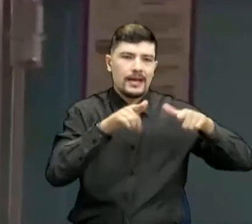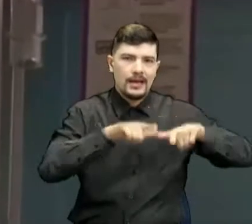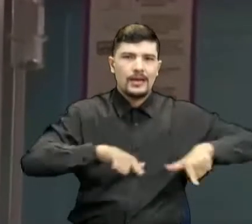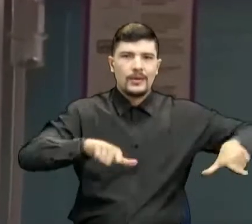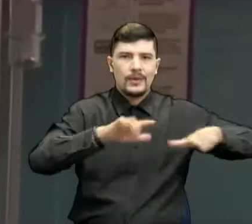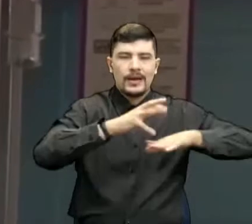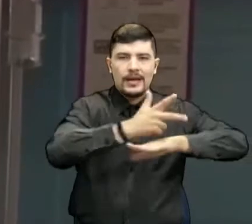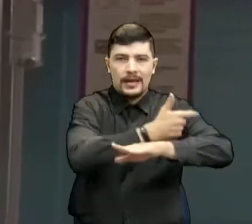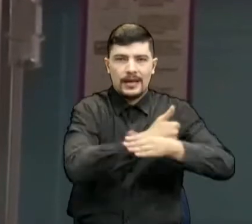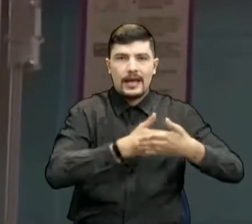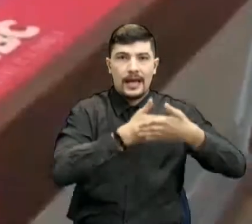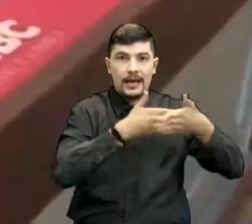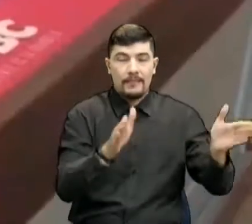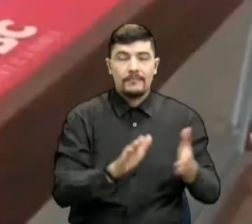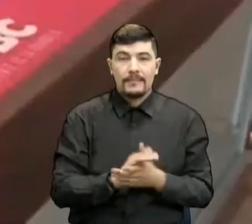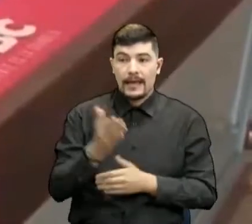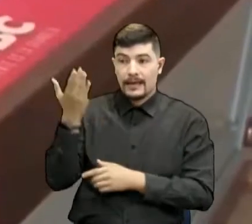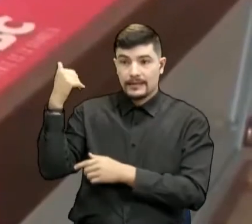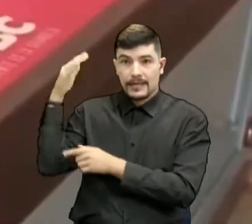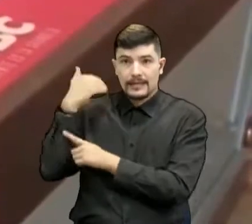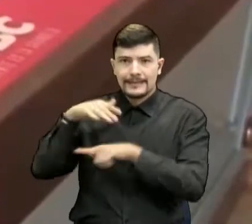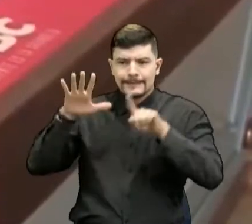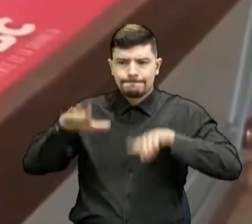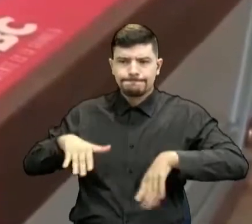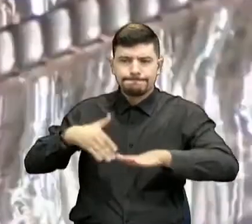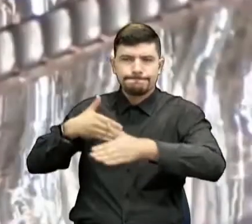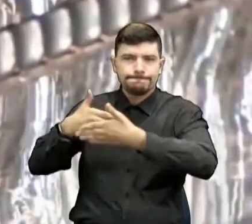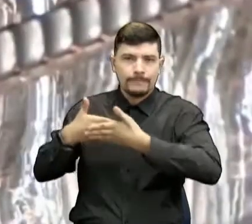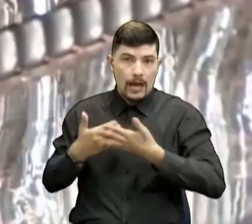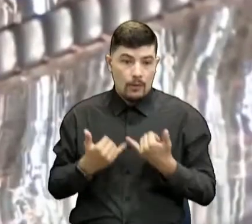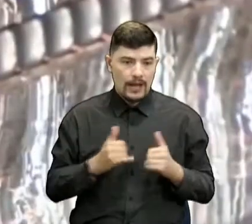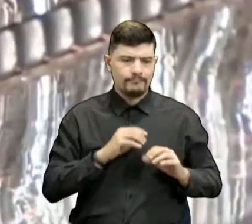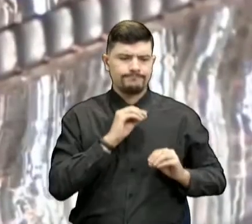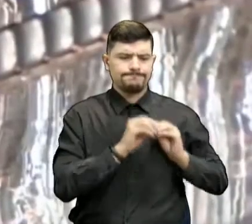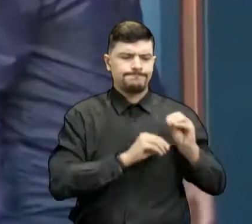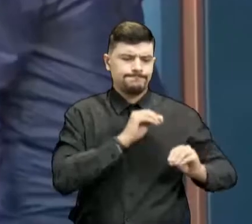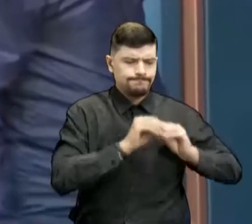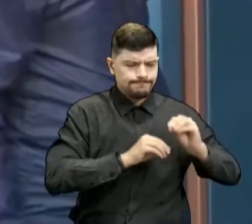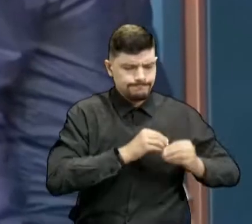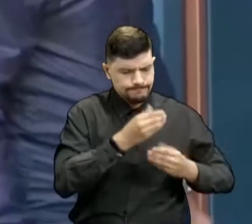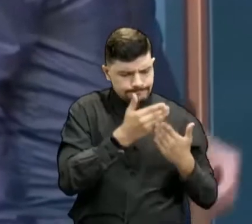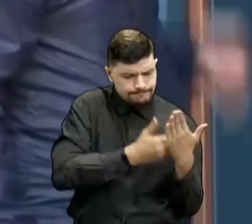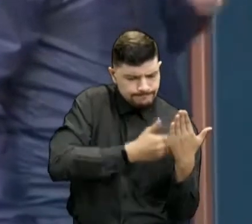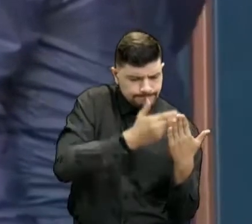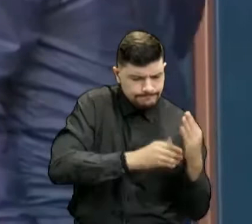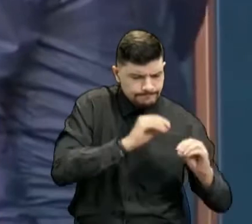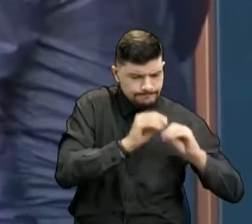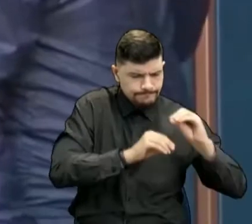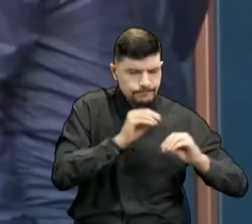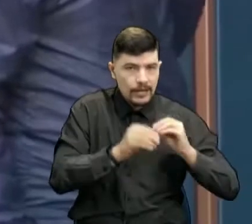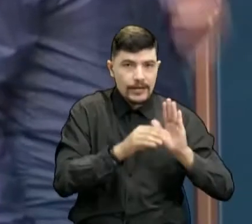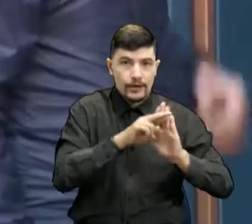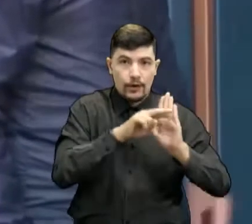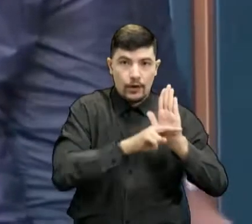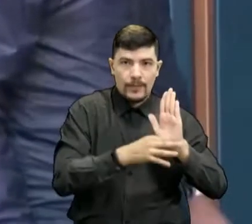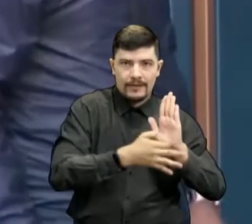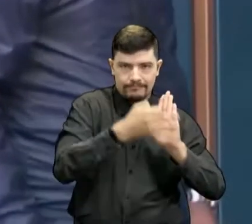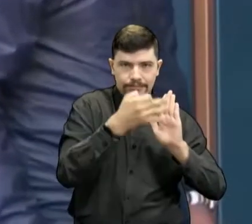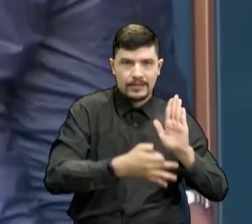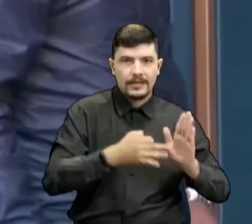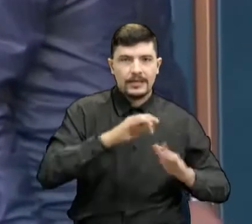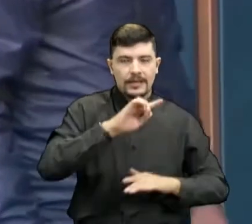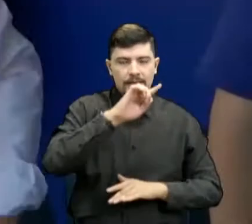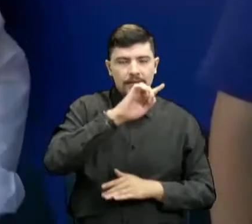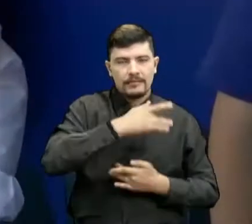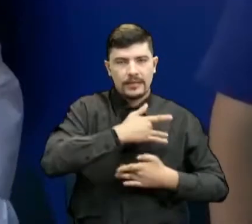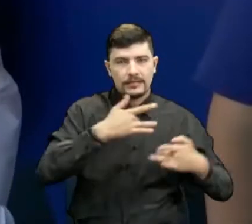contentos. Luego de 6 meses, este gremio tendrá la posibilidad de hacer los ajustes necesarios para abrir, teniendo en cuenta los parámetros establecidos por el gobierno